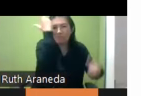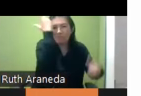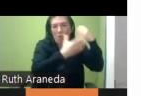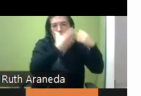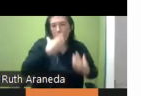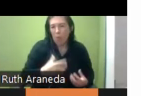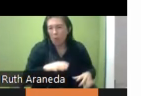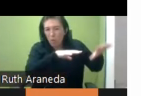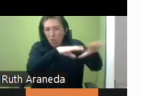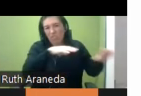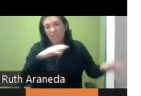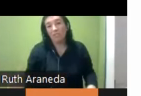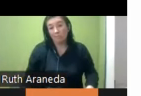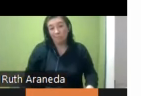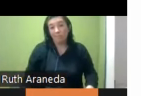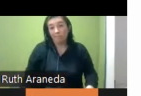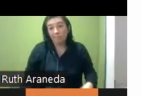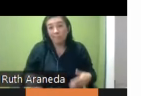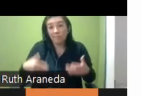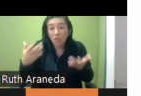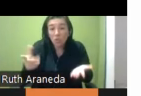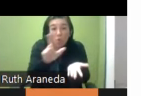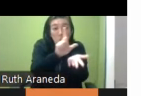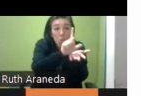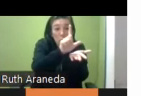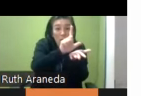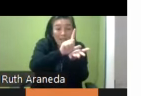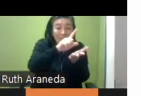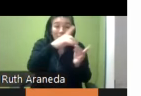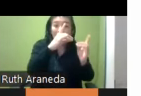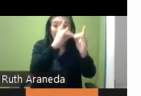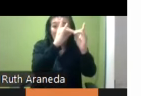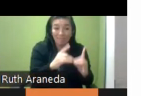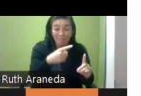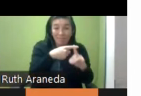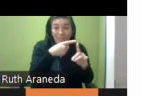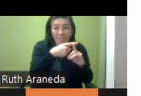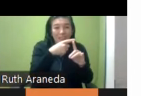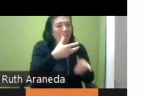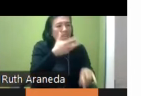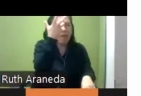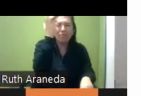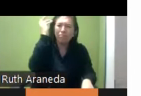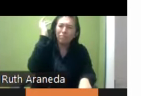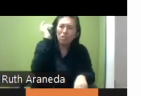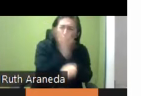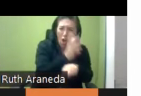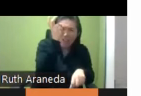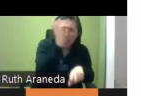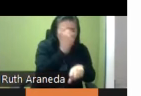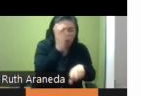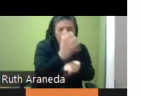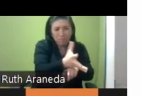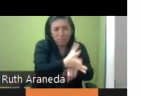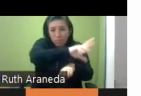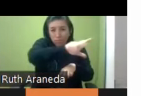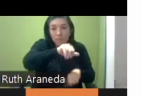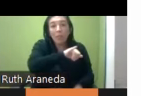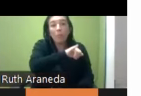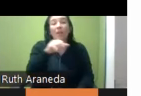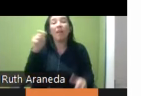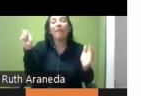Por esa misma razón, como este sitio este cementerio estaba tan guaqueado, en 2006 se